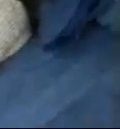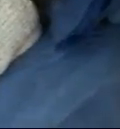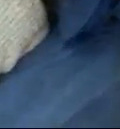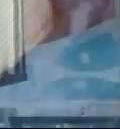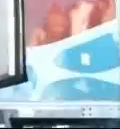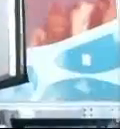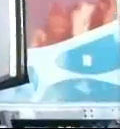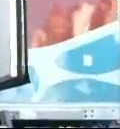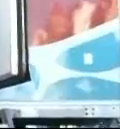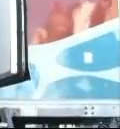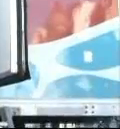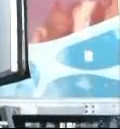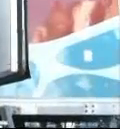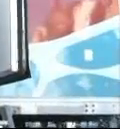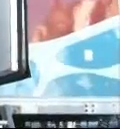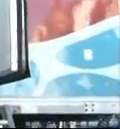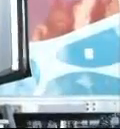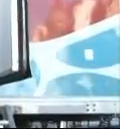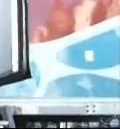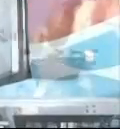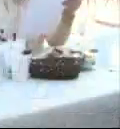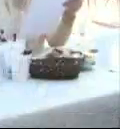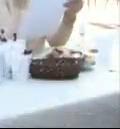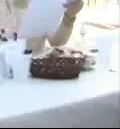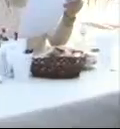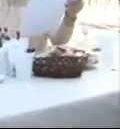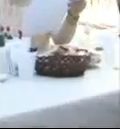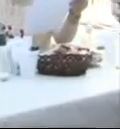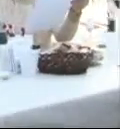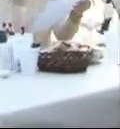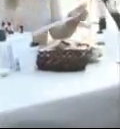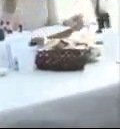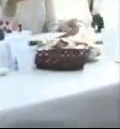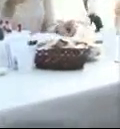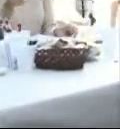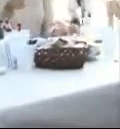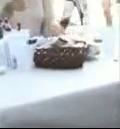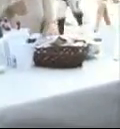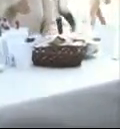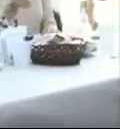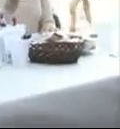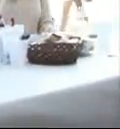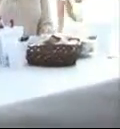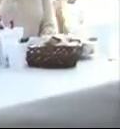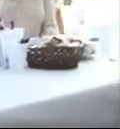Estaré a lo largo y a lo ancho en mi nación, con